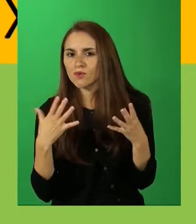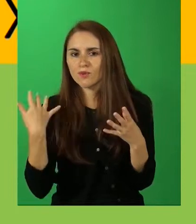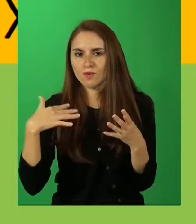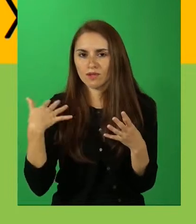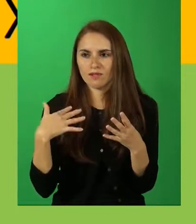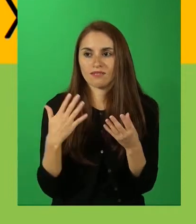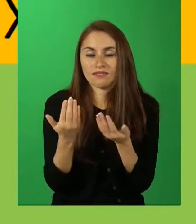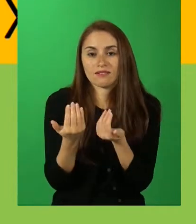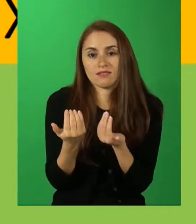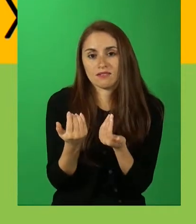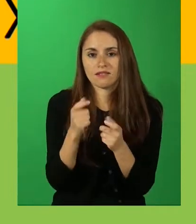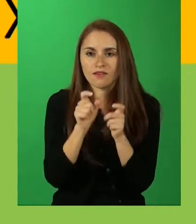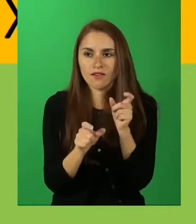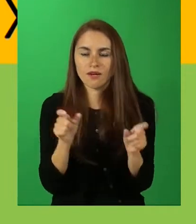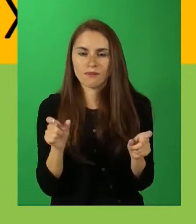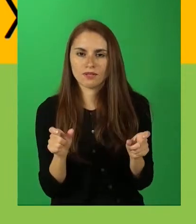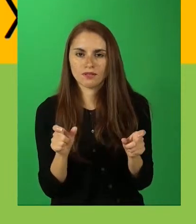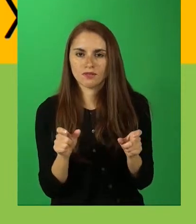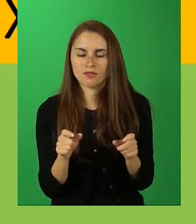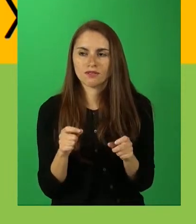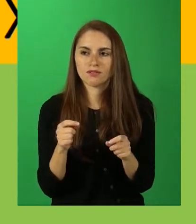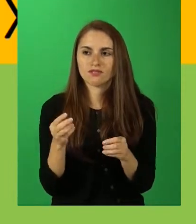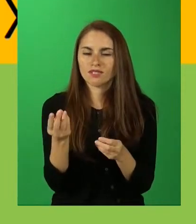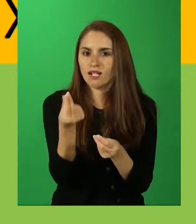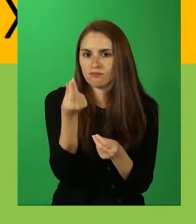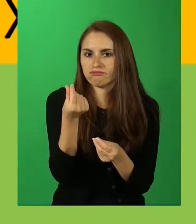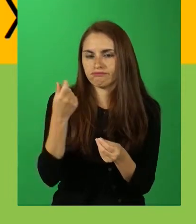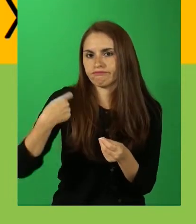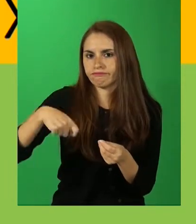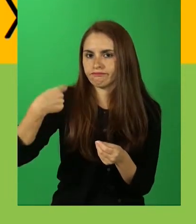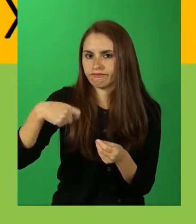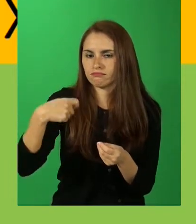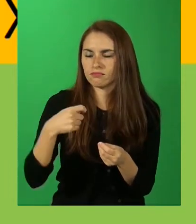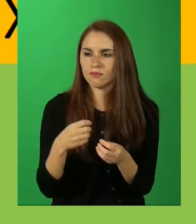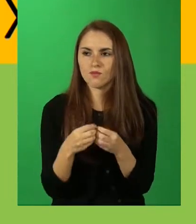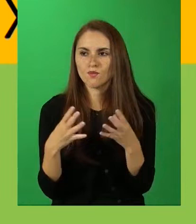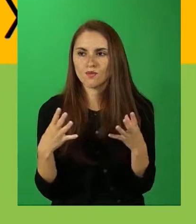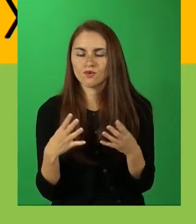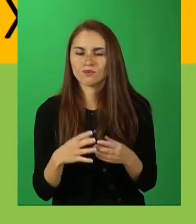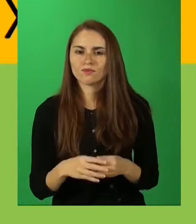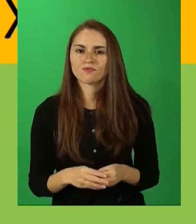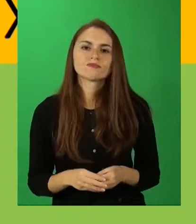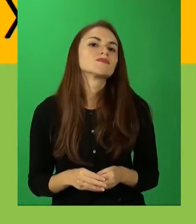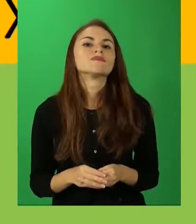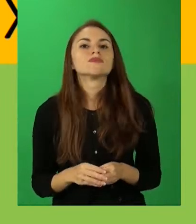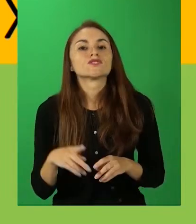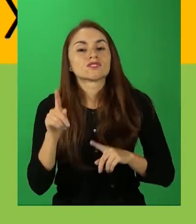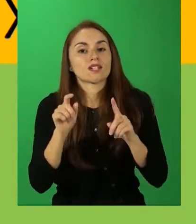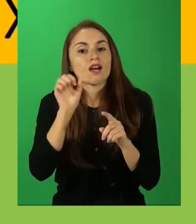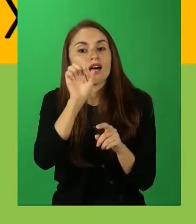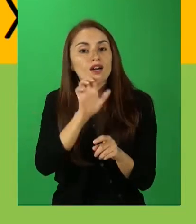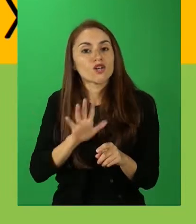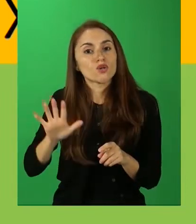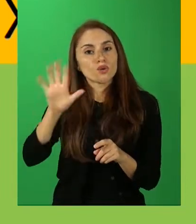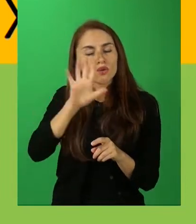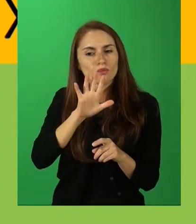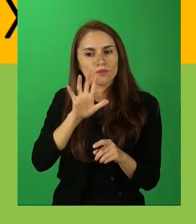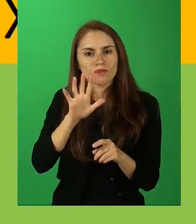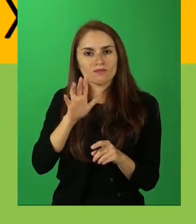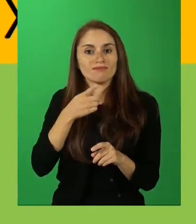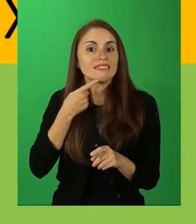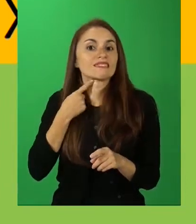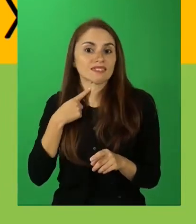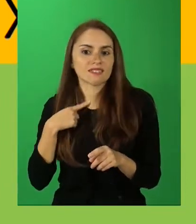necesario y tenían mucho valor, valían mucho dinero. Así que a los europeos les interesaba acceder a